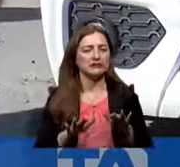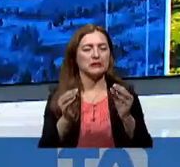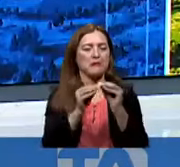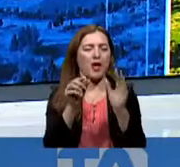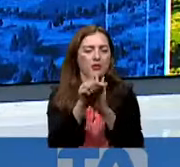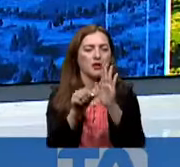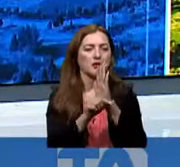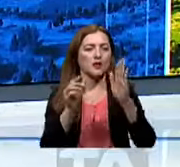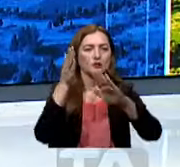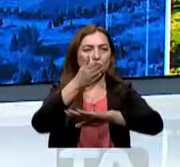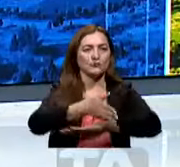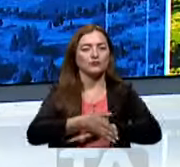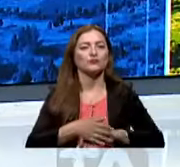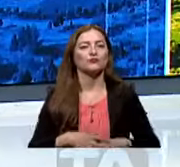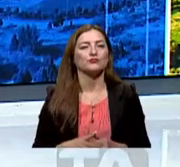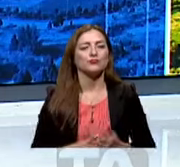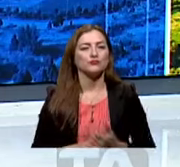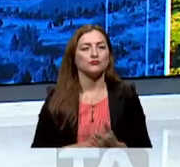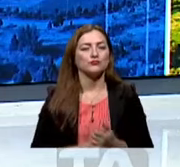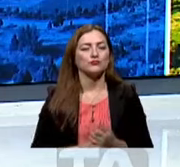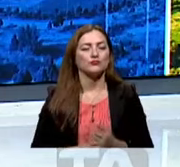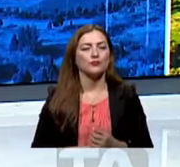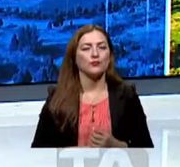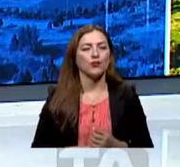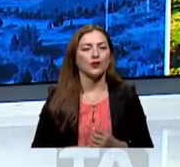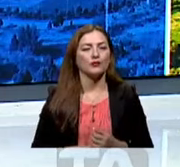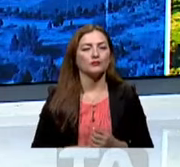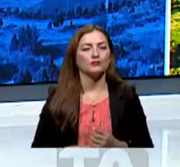brindando más información en nuestras próximas emisiones. Compañeras, ustedes tienen más. Muy buenos días.